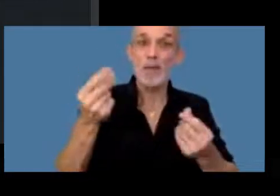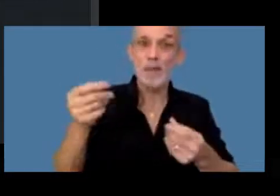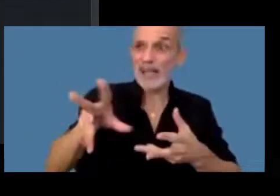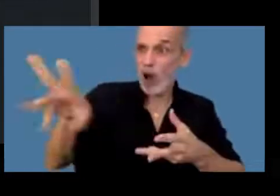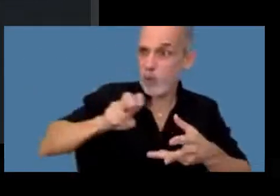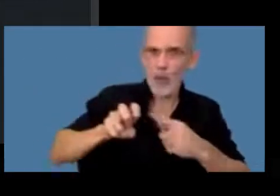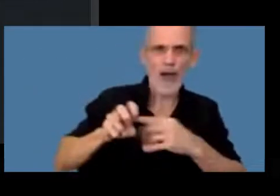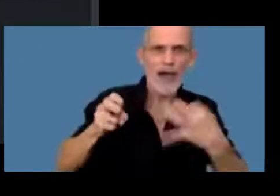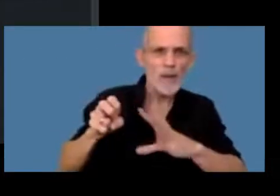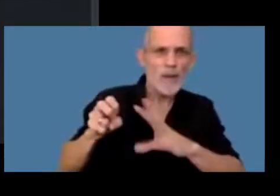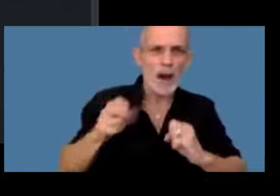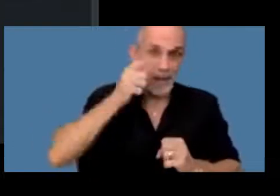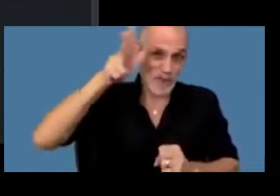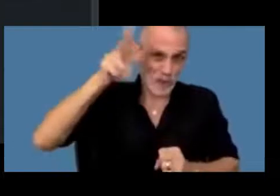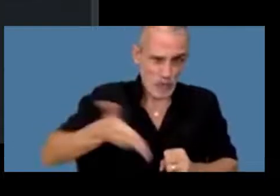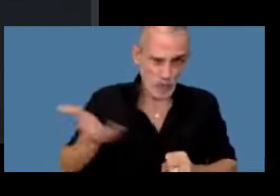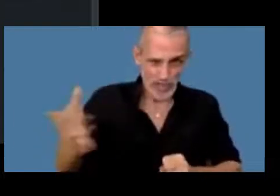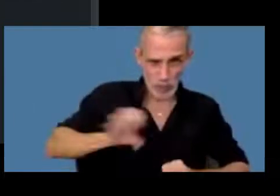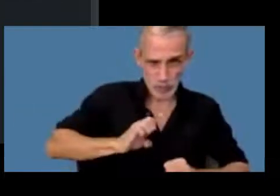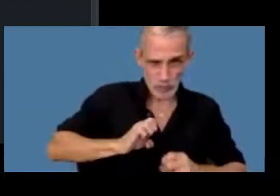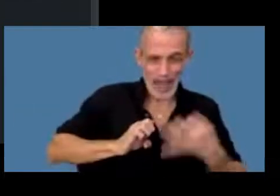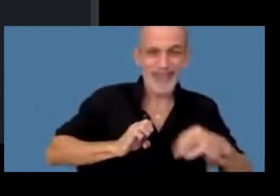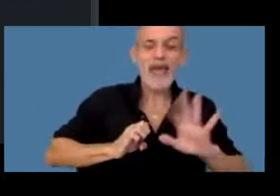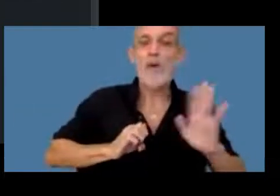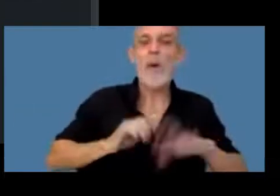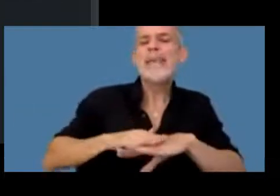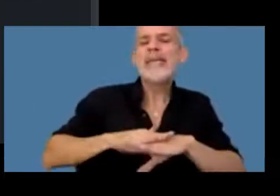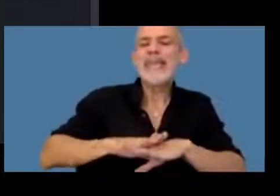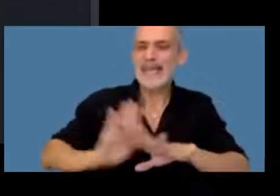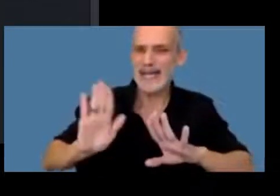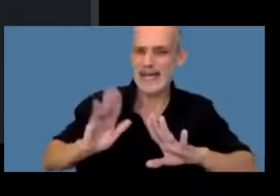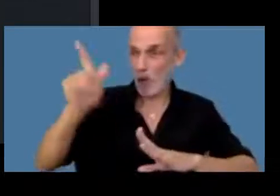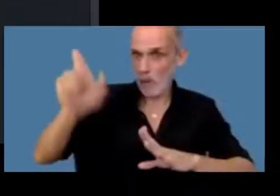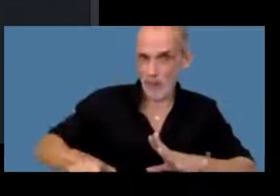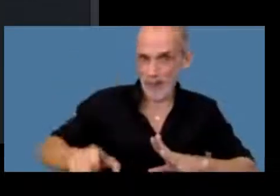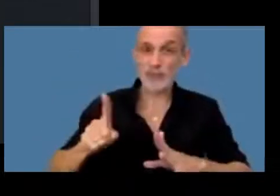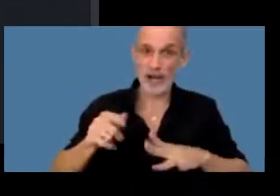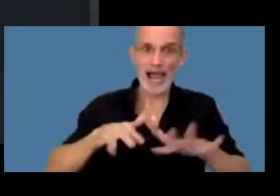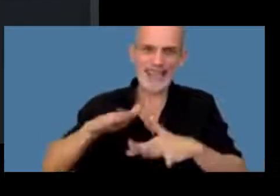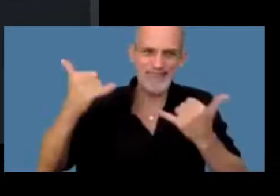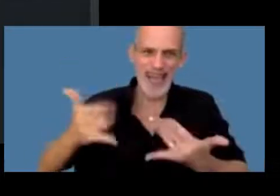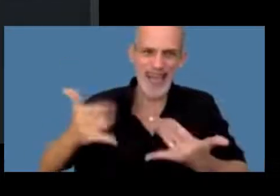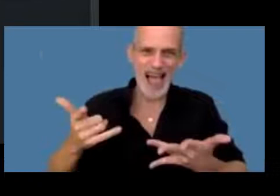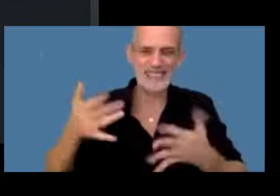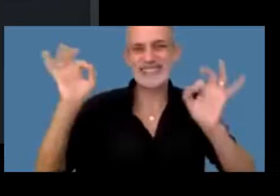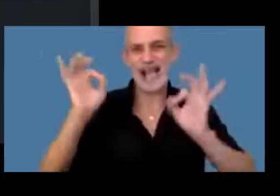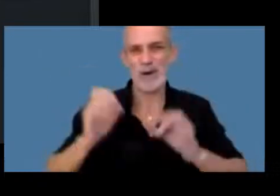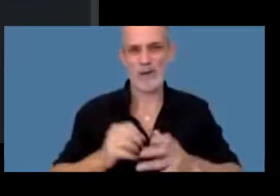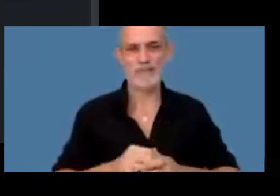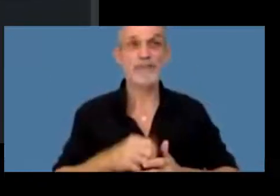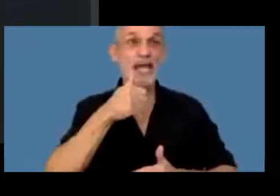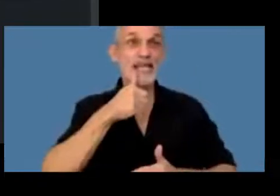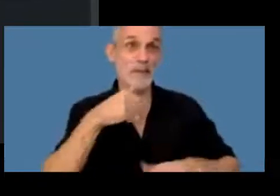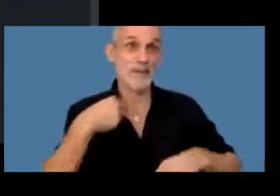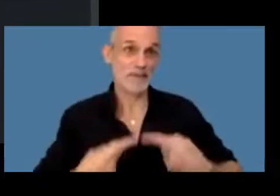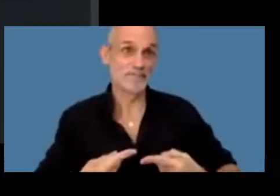el 28% en realidad, ¿no? Sin mínimo sujeto a, digamos, exento. Entonces, previo al